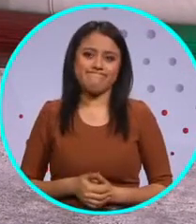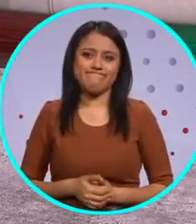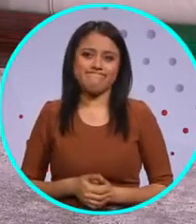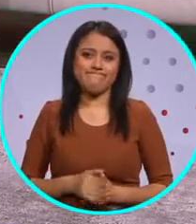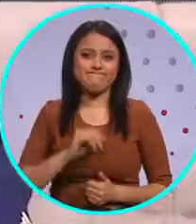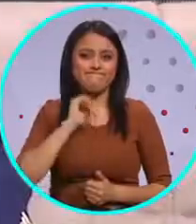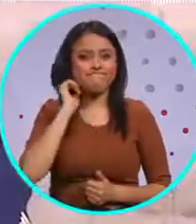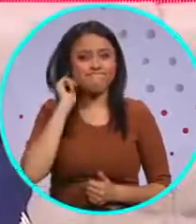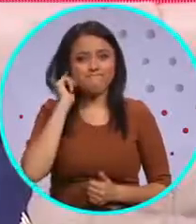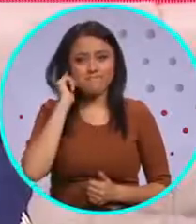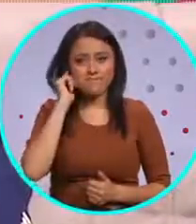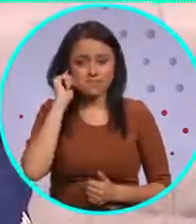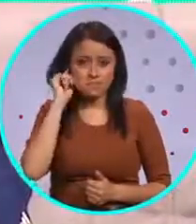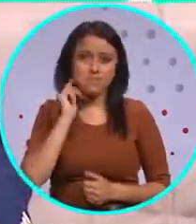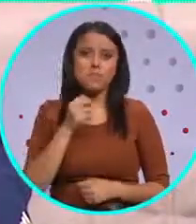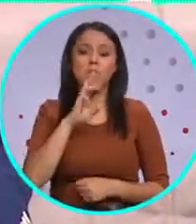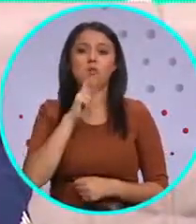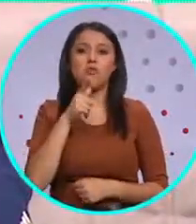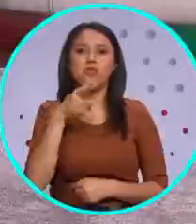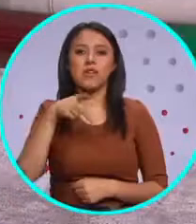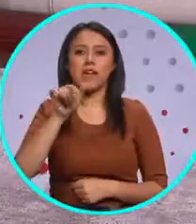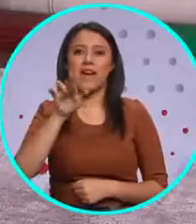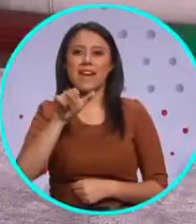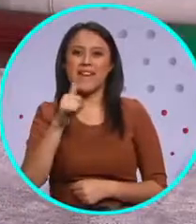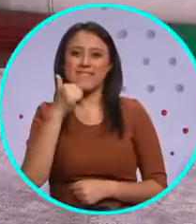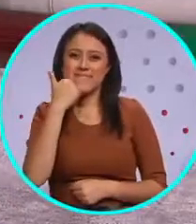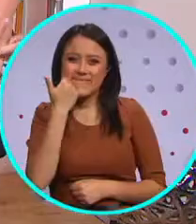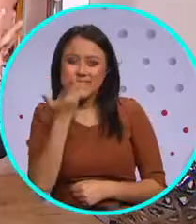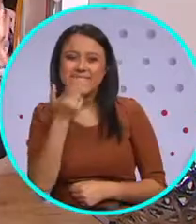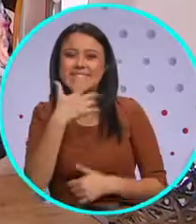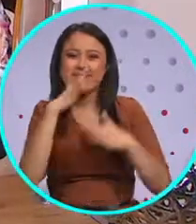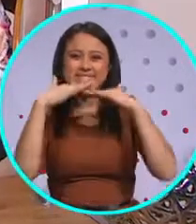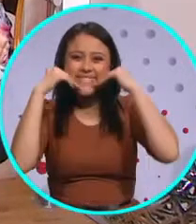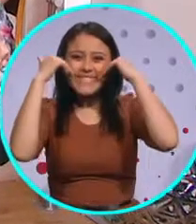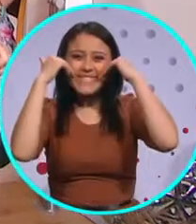caramba vamos con calle que allí sonríe hola